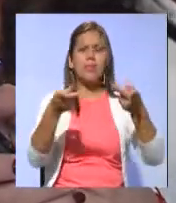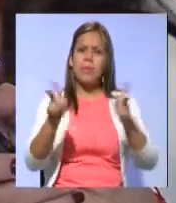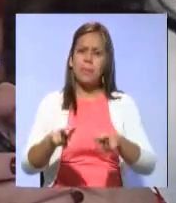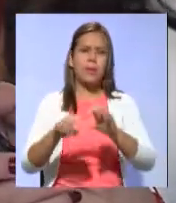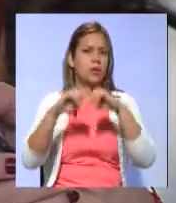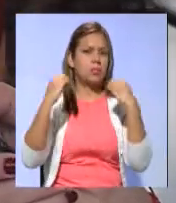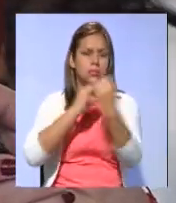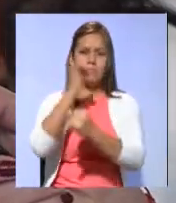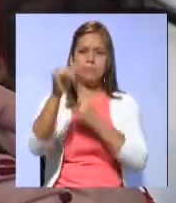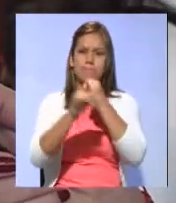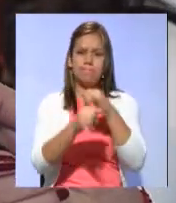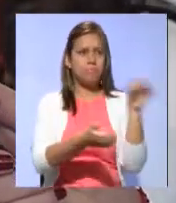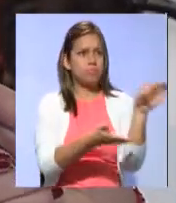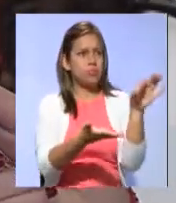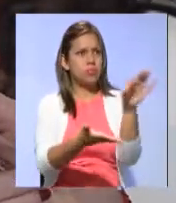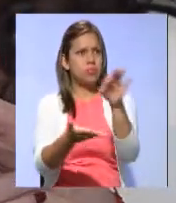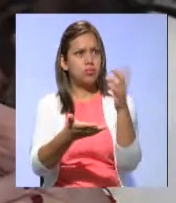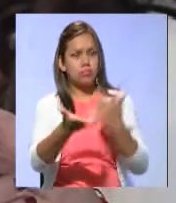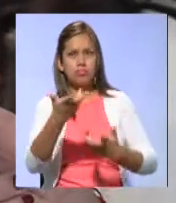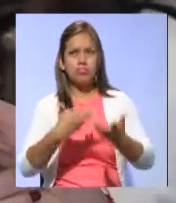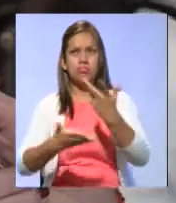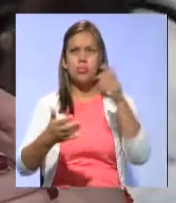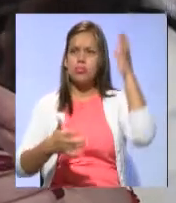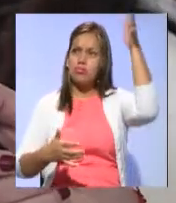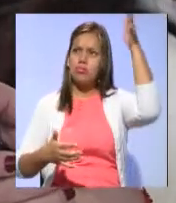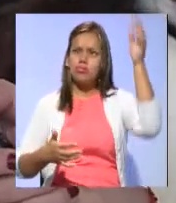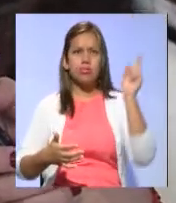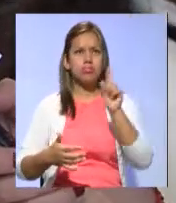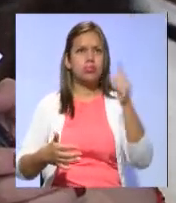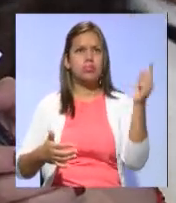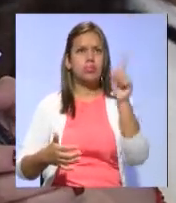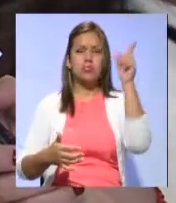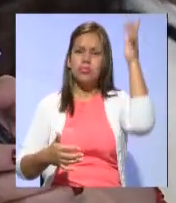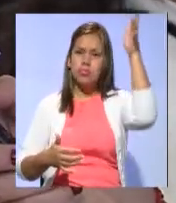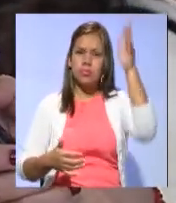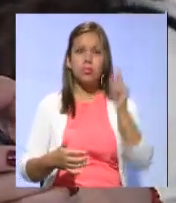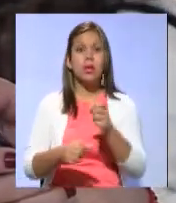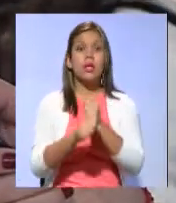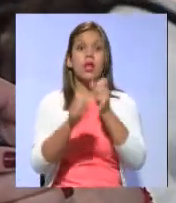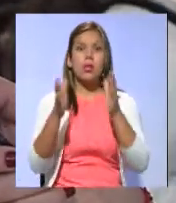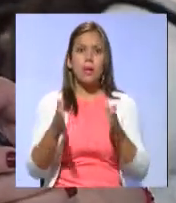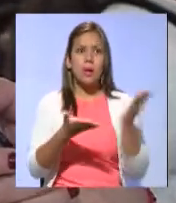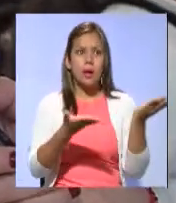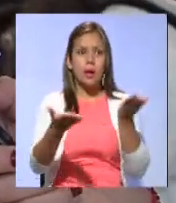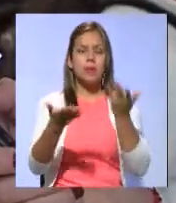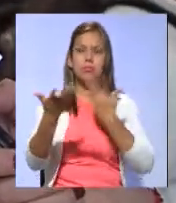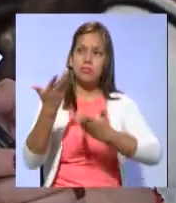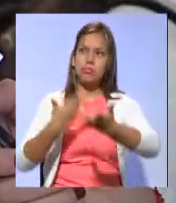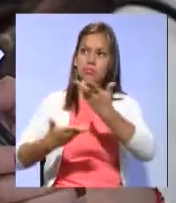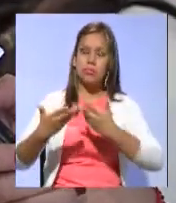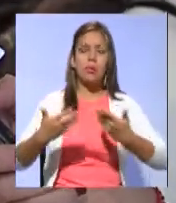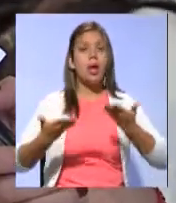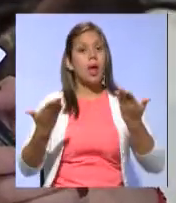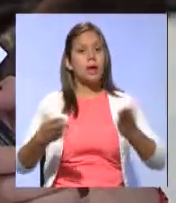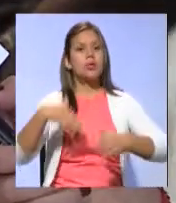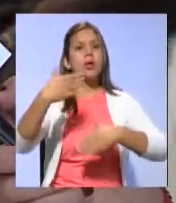internacionales, para buscar ese camino que los trabajadores siempre solicitan, un camino de cumplimiento de derechos, pero también